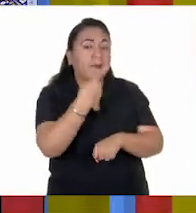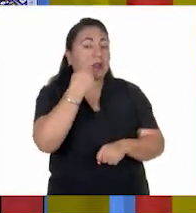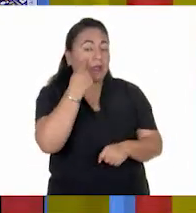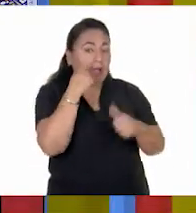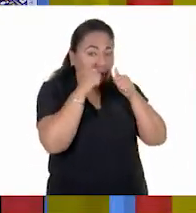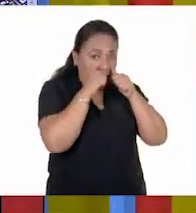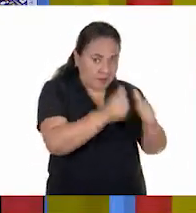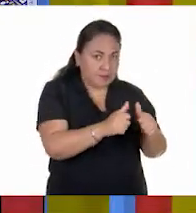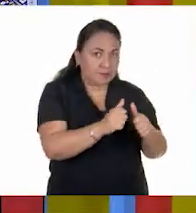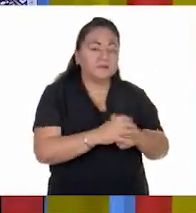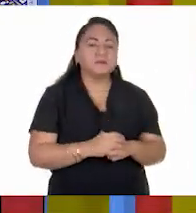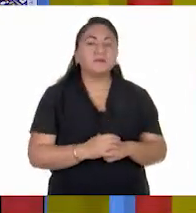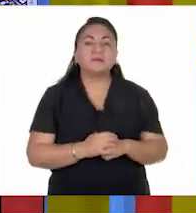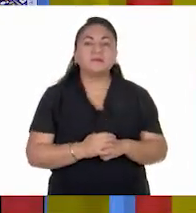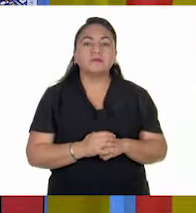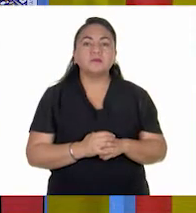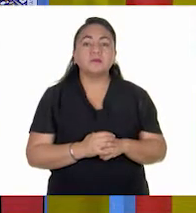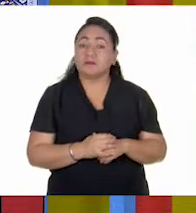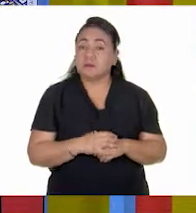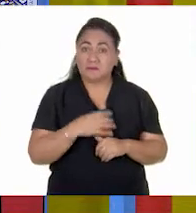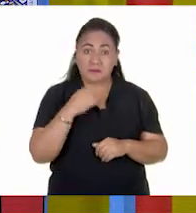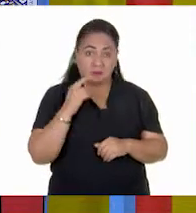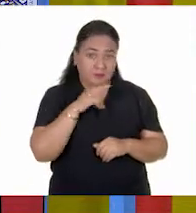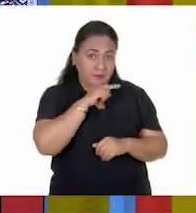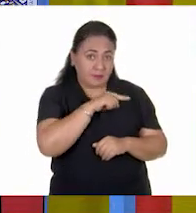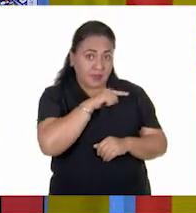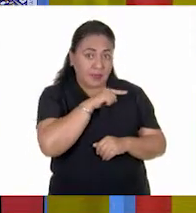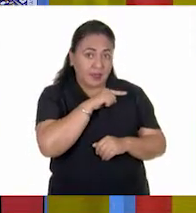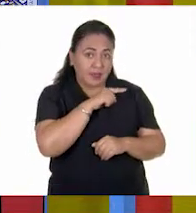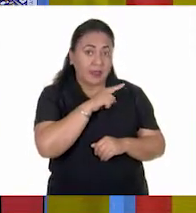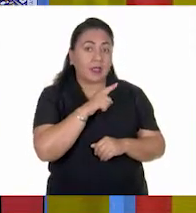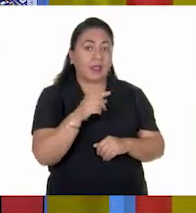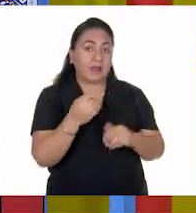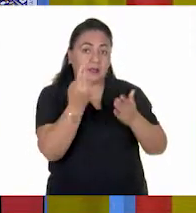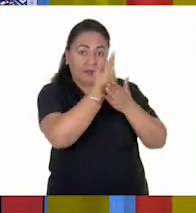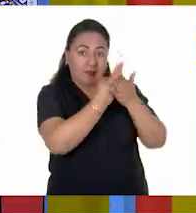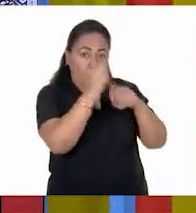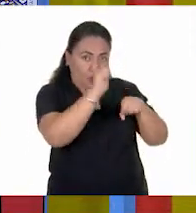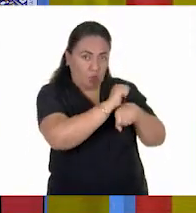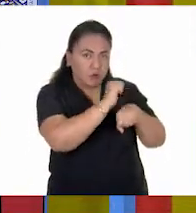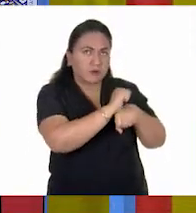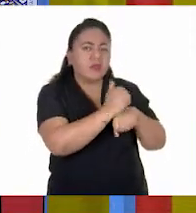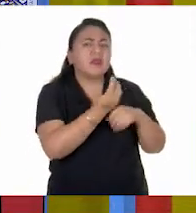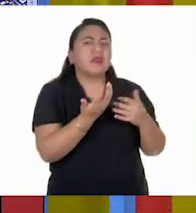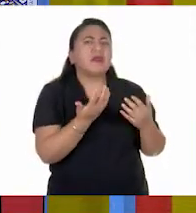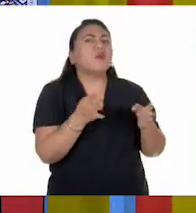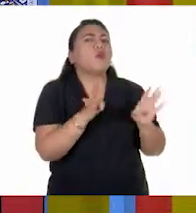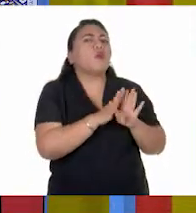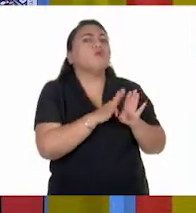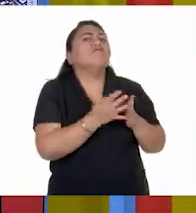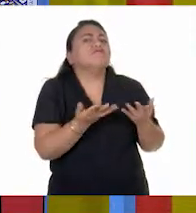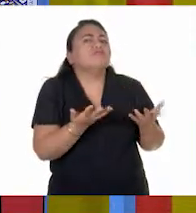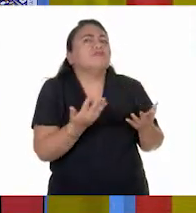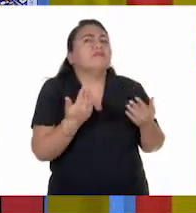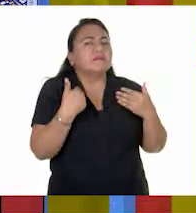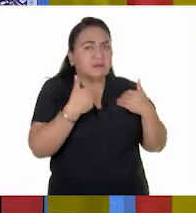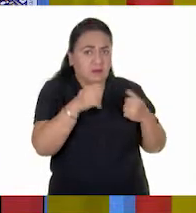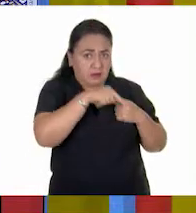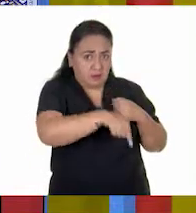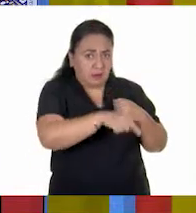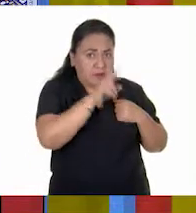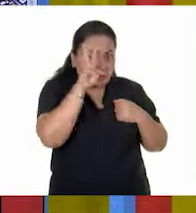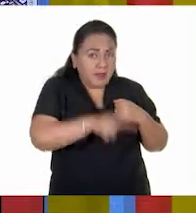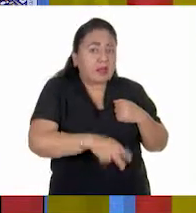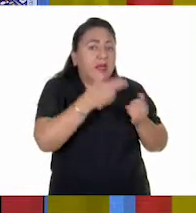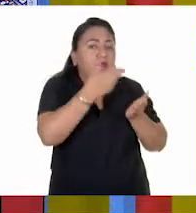decir. Si Pilar pone un coche, ¿cómo podríamos saber que se trata de